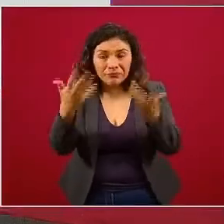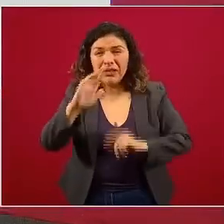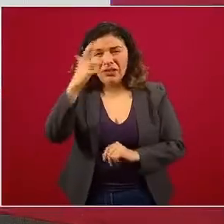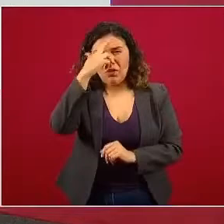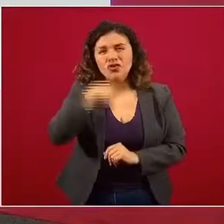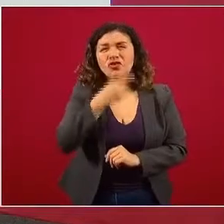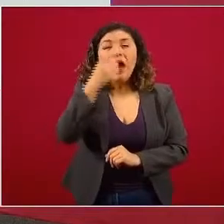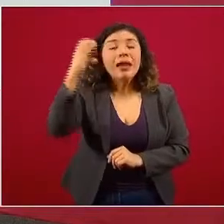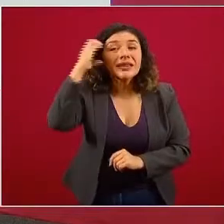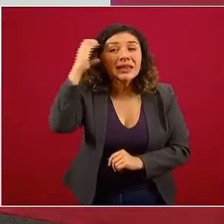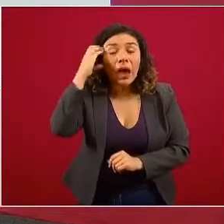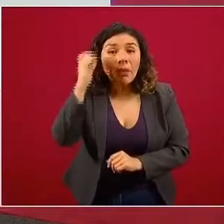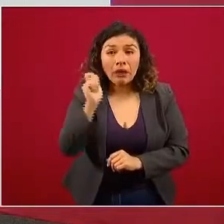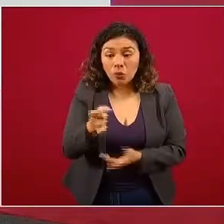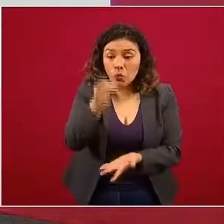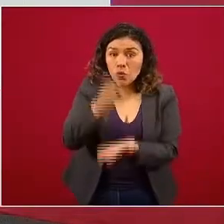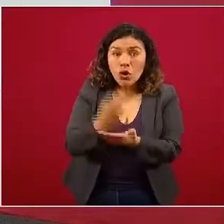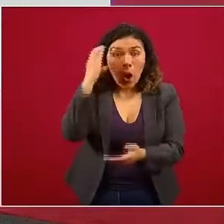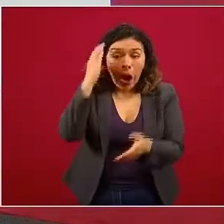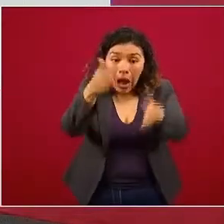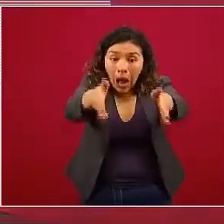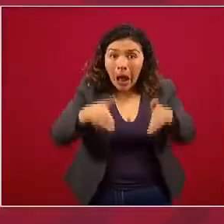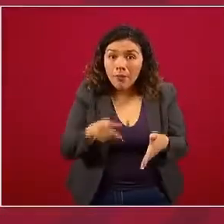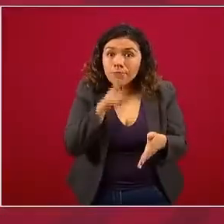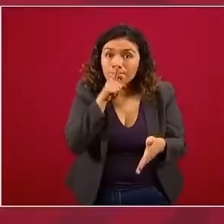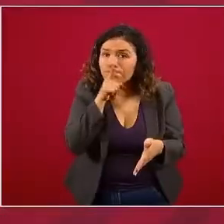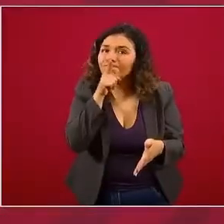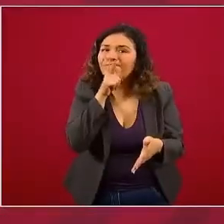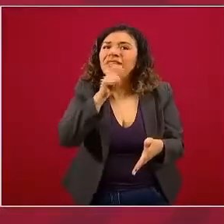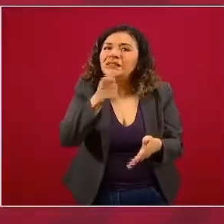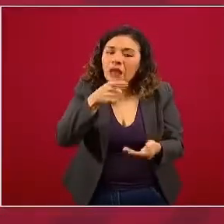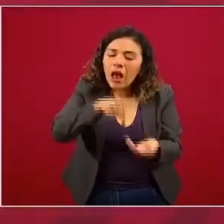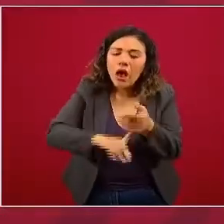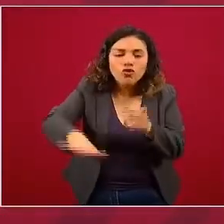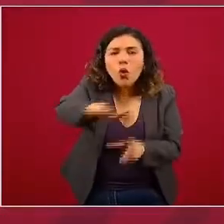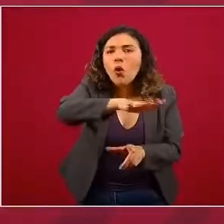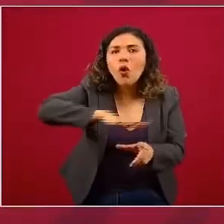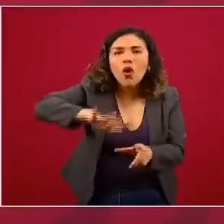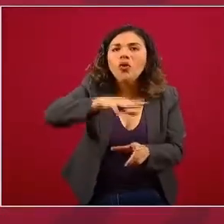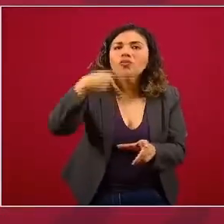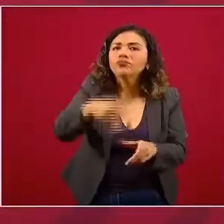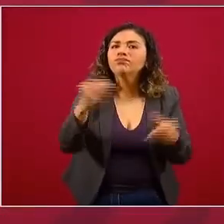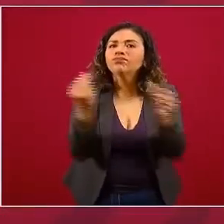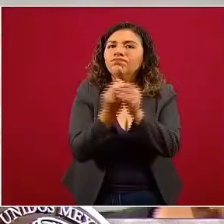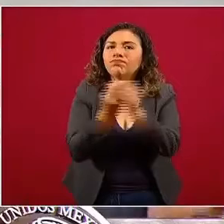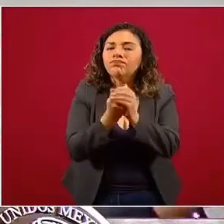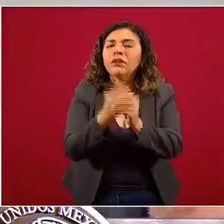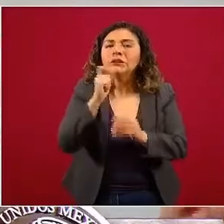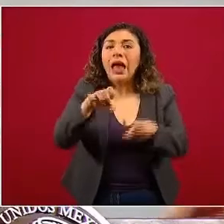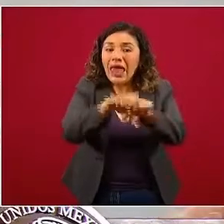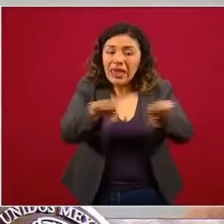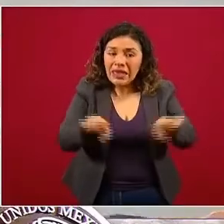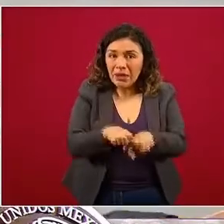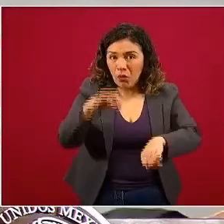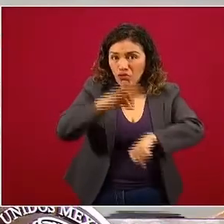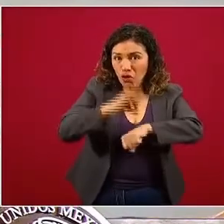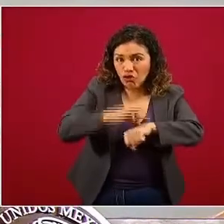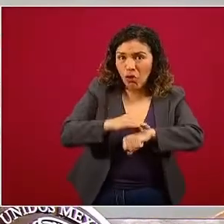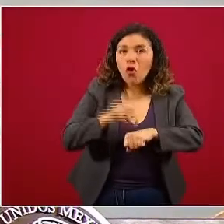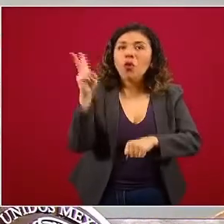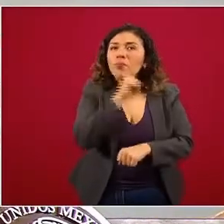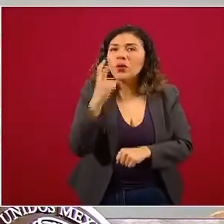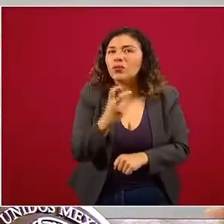que cuando decimos cama no es simplemente la cama física, sino es toda la unidad operativa que incluye el equipo, por ejemplo,